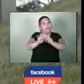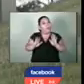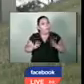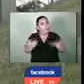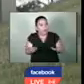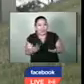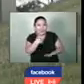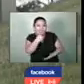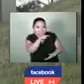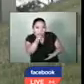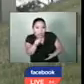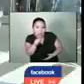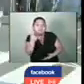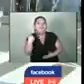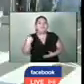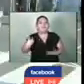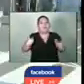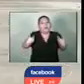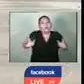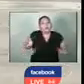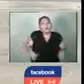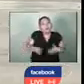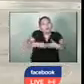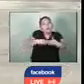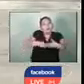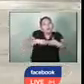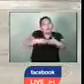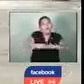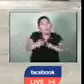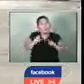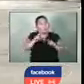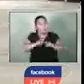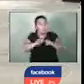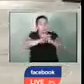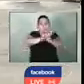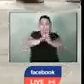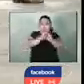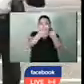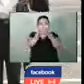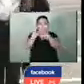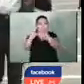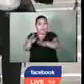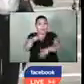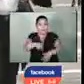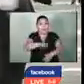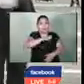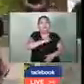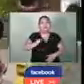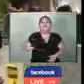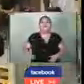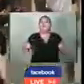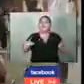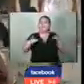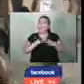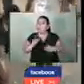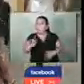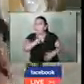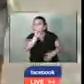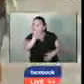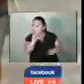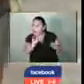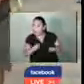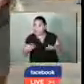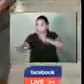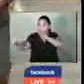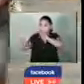para personas con un sistema inmune débil. Pero con la circulación de las nuevas variantes del virus en El Salvador, ¿se podría replicar en el